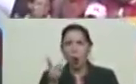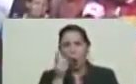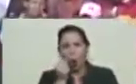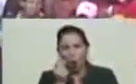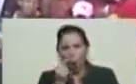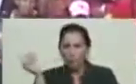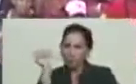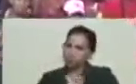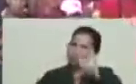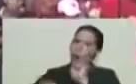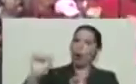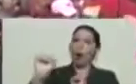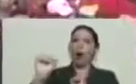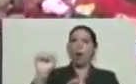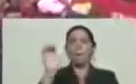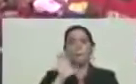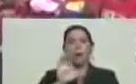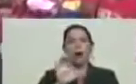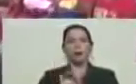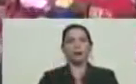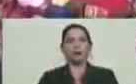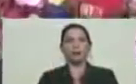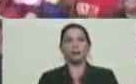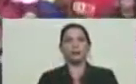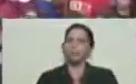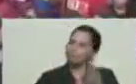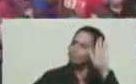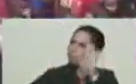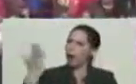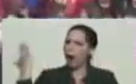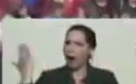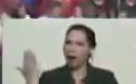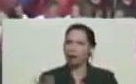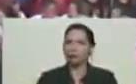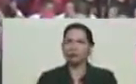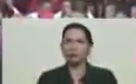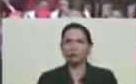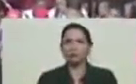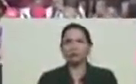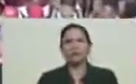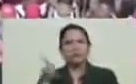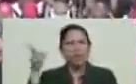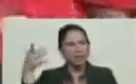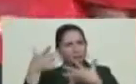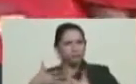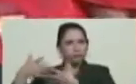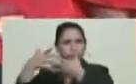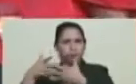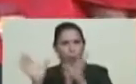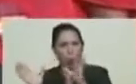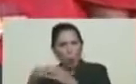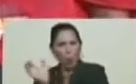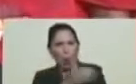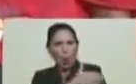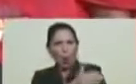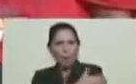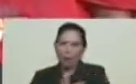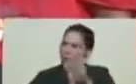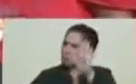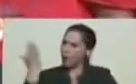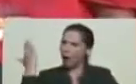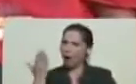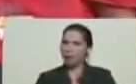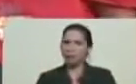defender nuestra patria. Que se vayan al carajo los yanquis, la oligarquía, y la